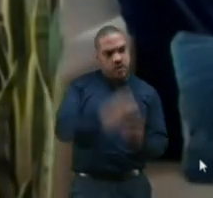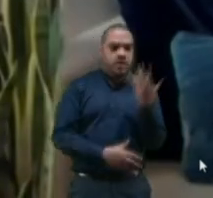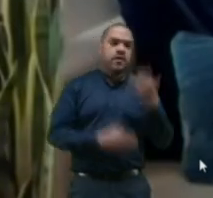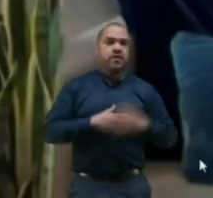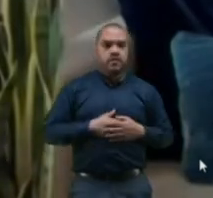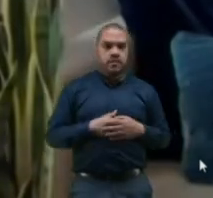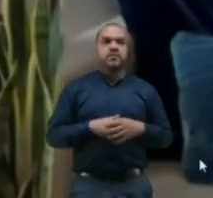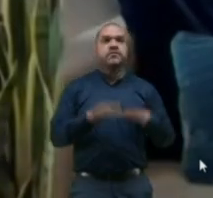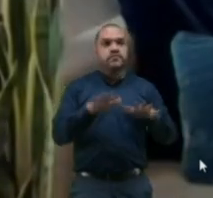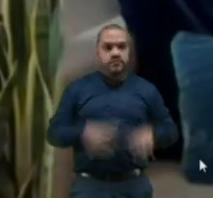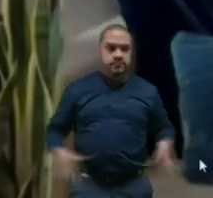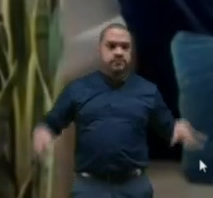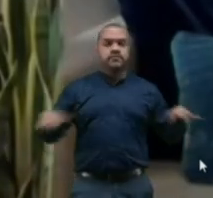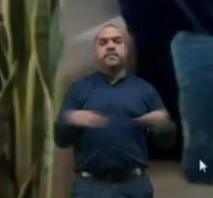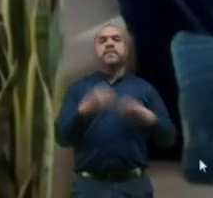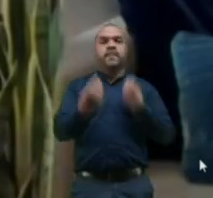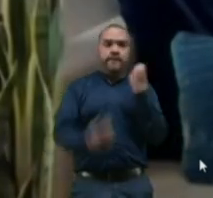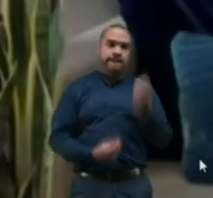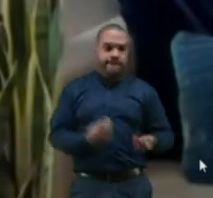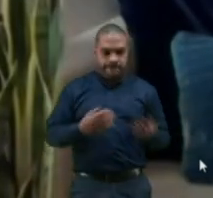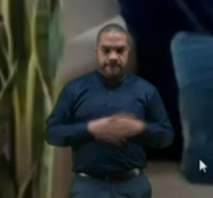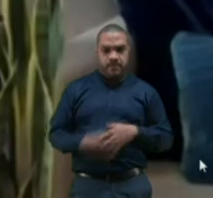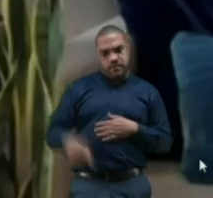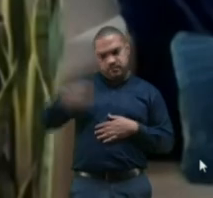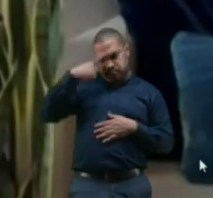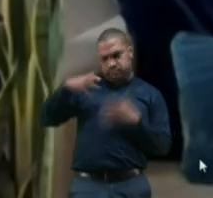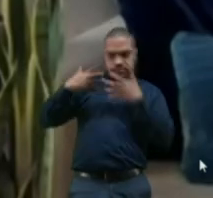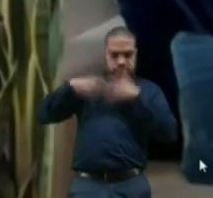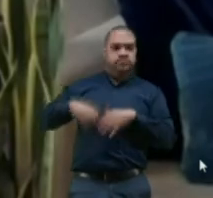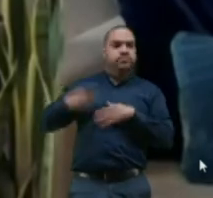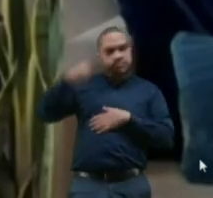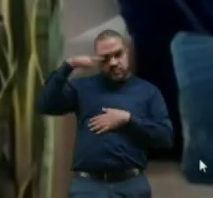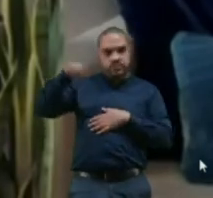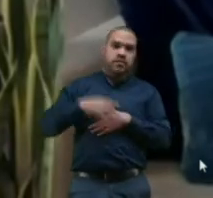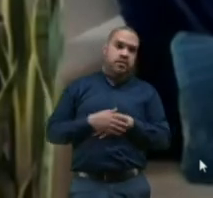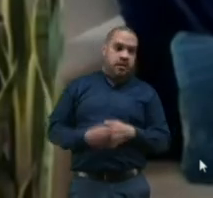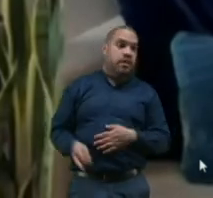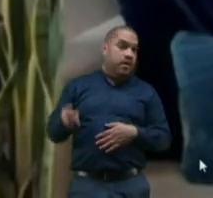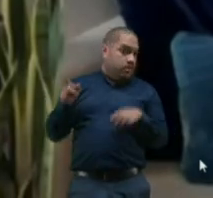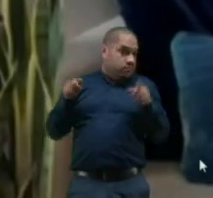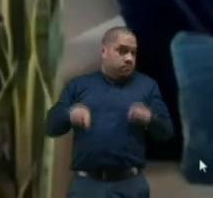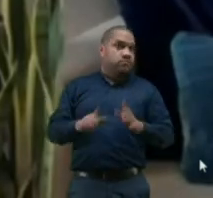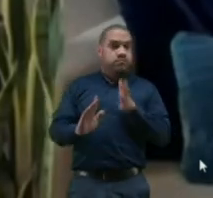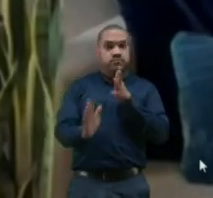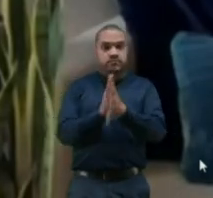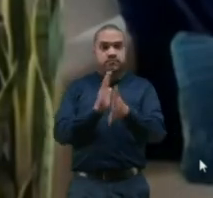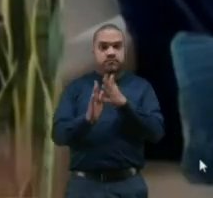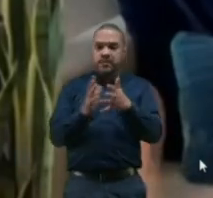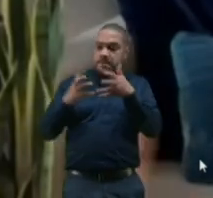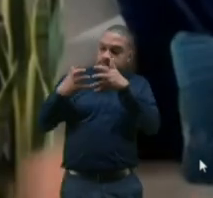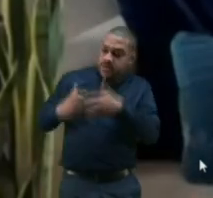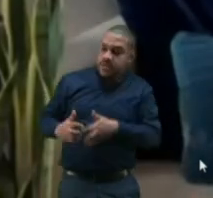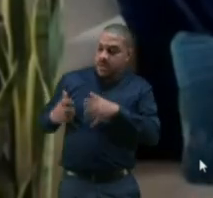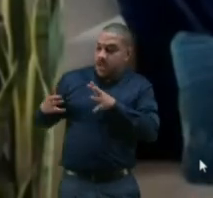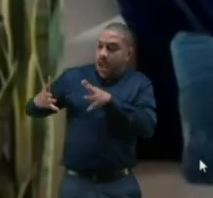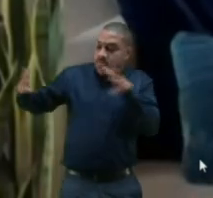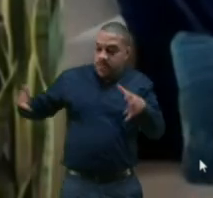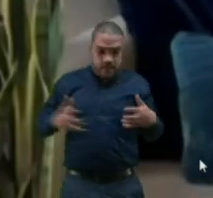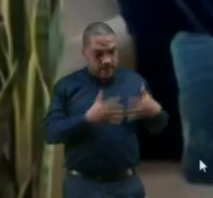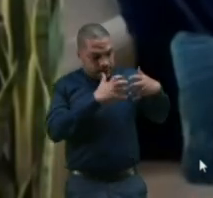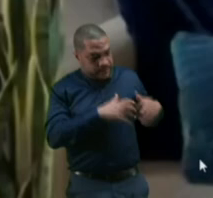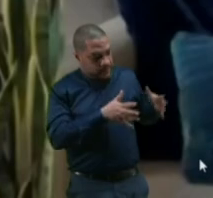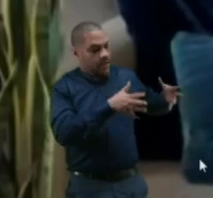alrededor de la automatización la coordinación y obviamente el tema de los datos para estas grandes empresas y una industria